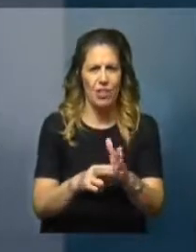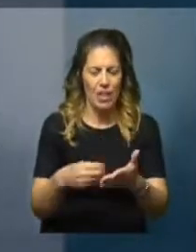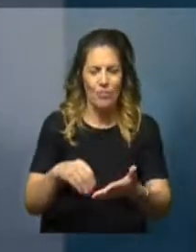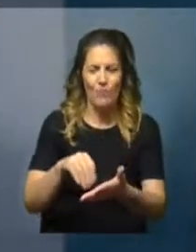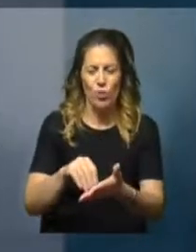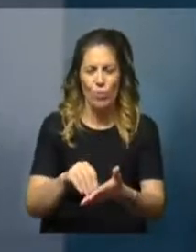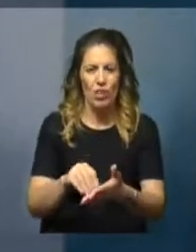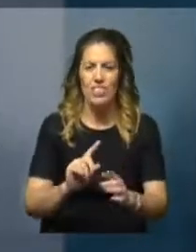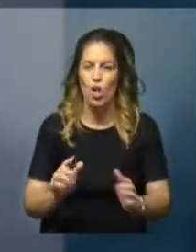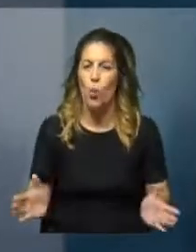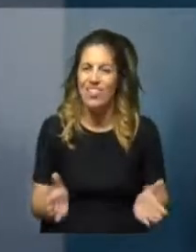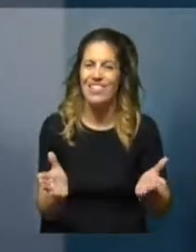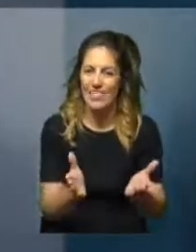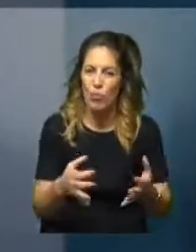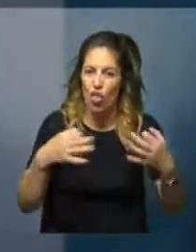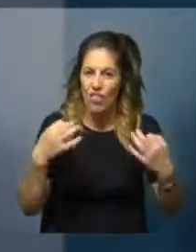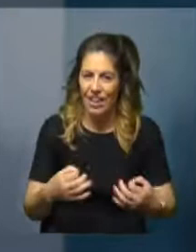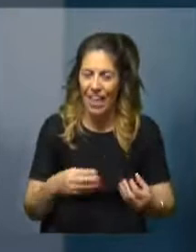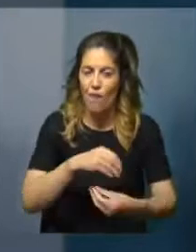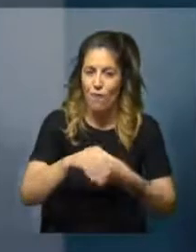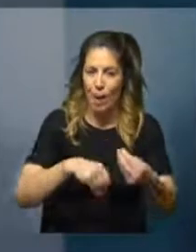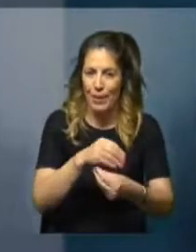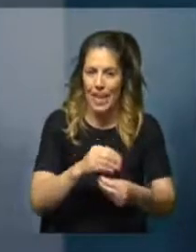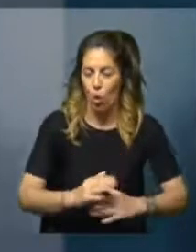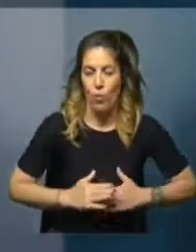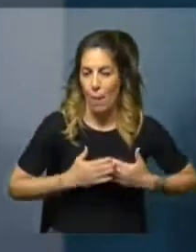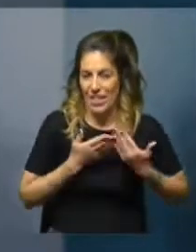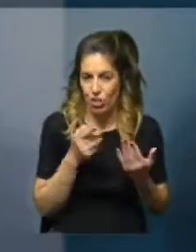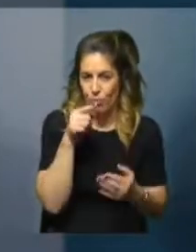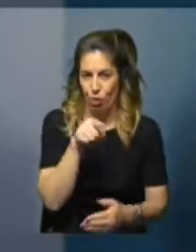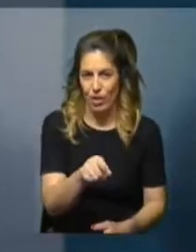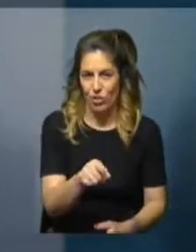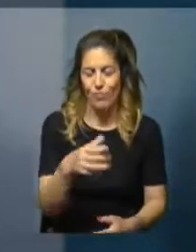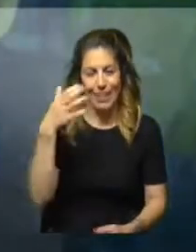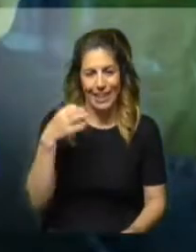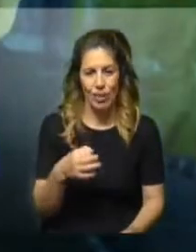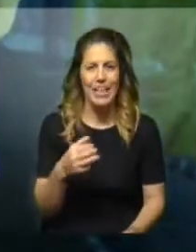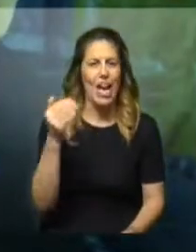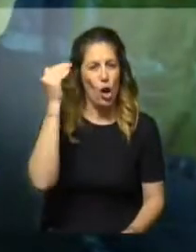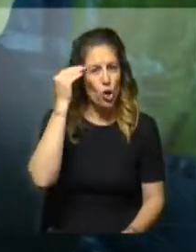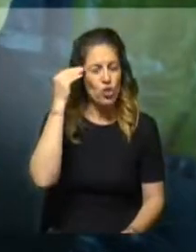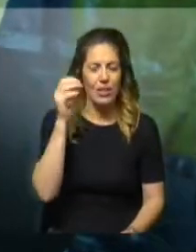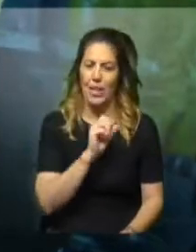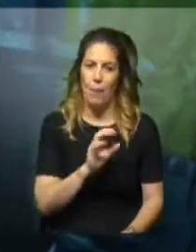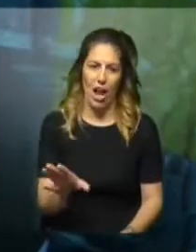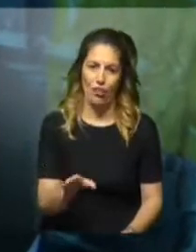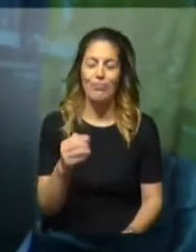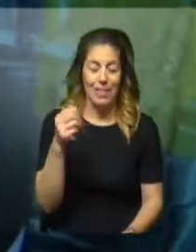si no hay un estímulo claro Familiar o una pasión ahí por eso creo que ser consciente perjudica